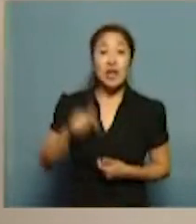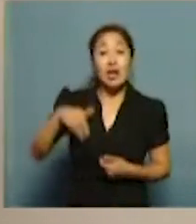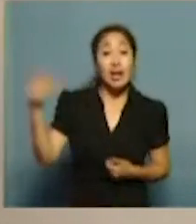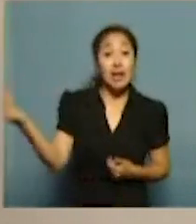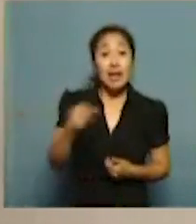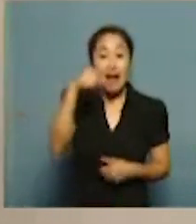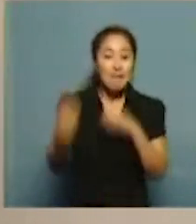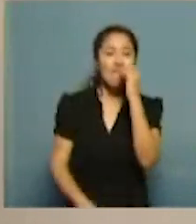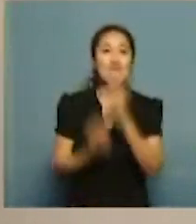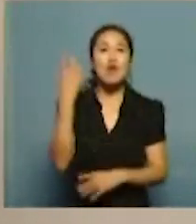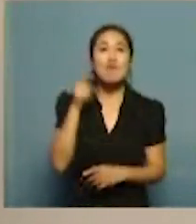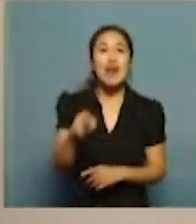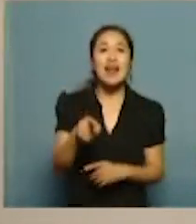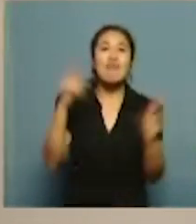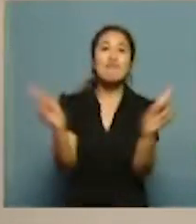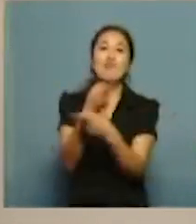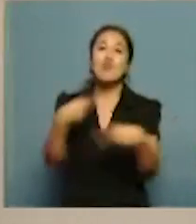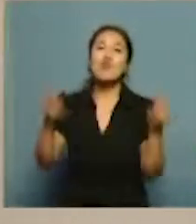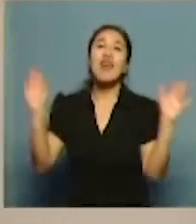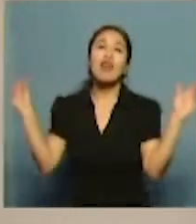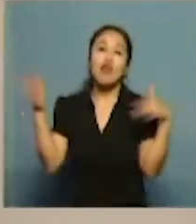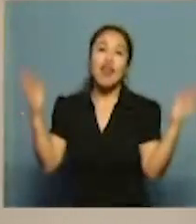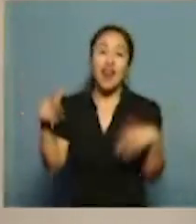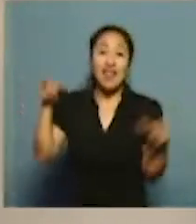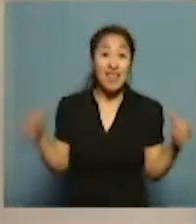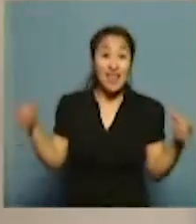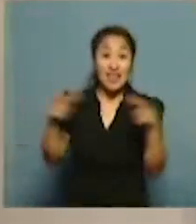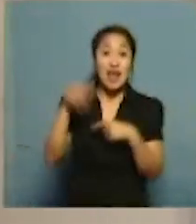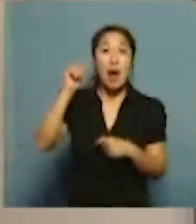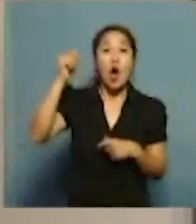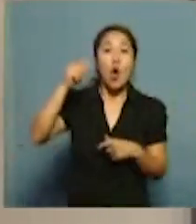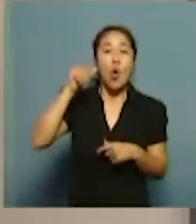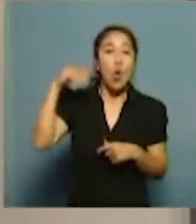la creadora de música con alas de la orquesta maría joaquina gurrieri